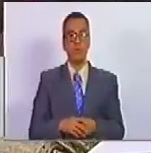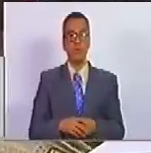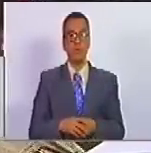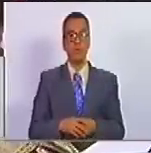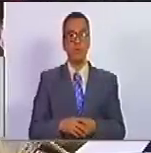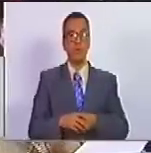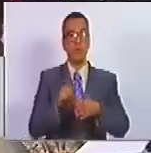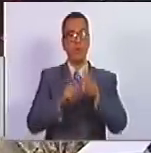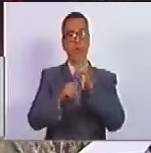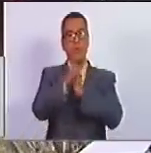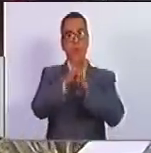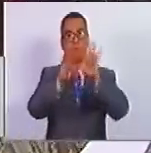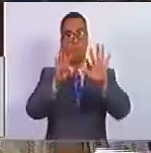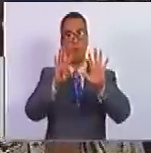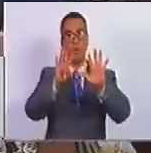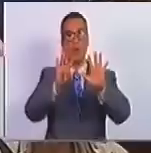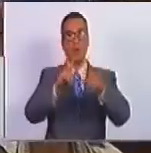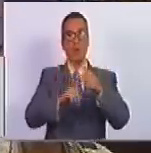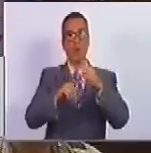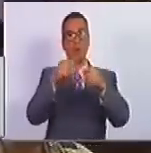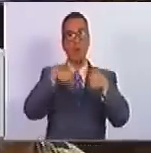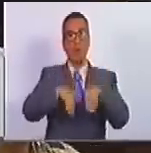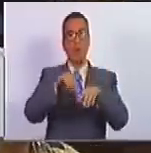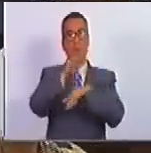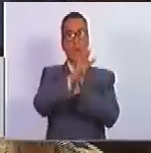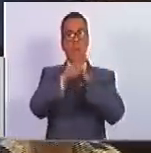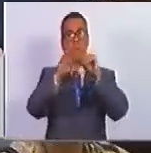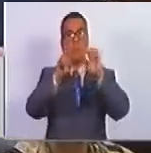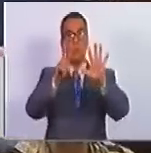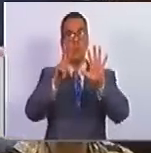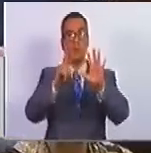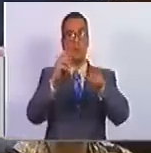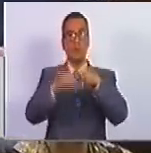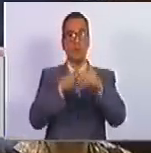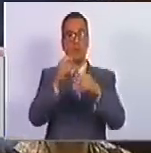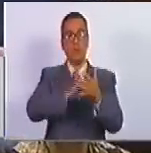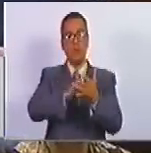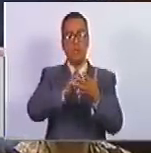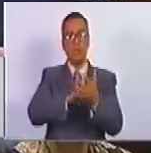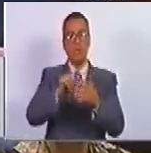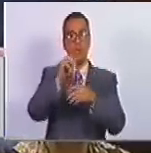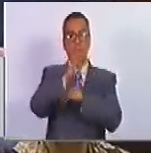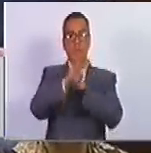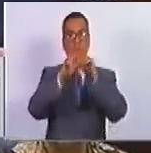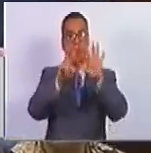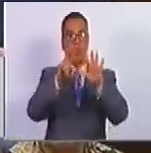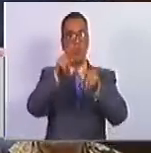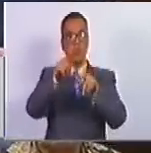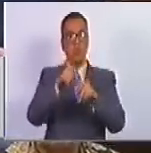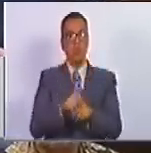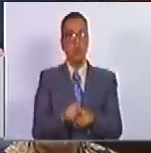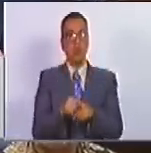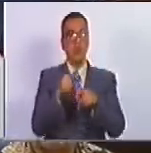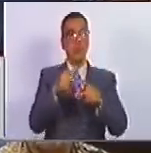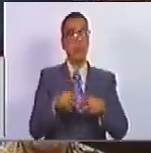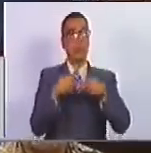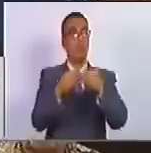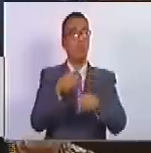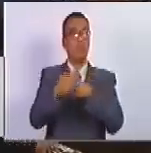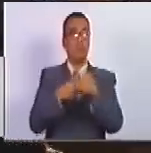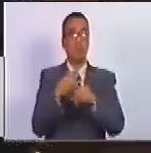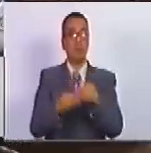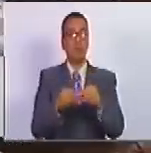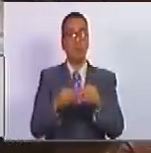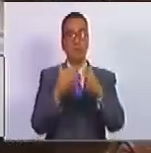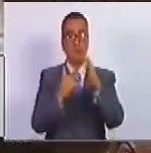estamos en el 49, y cuando vamos al 47 y nosotros leemos el artículo 47, ahí estamos estableciendo